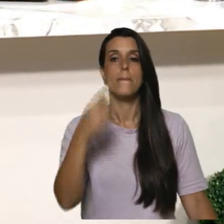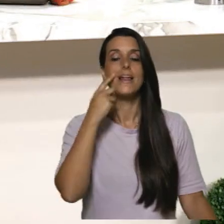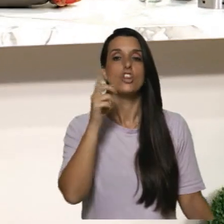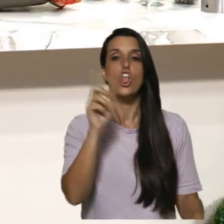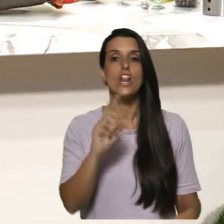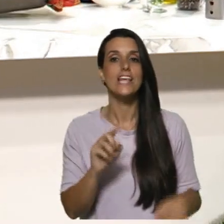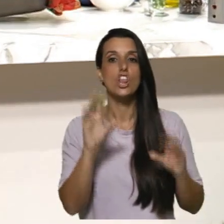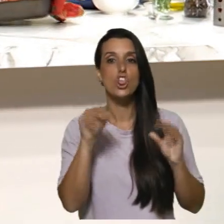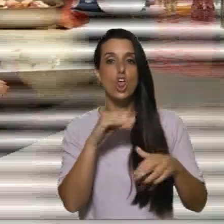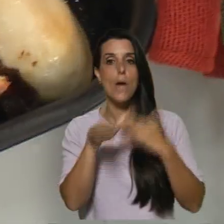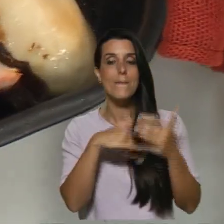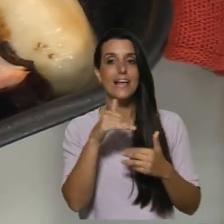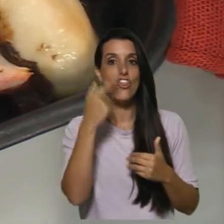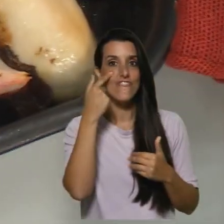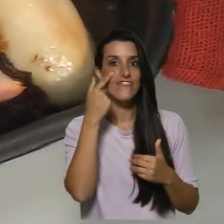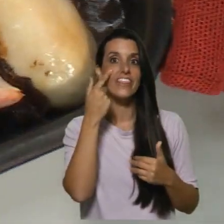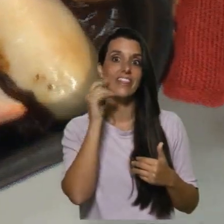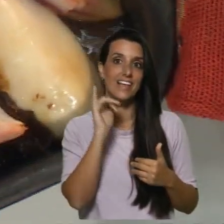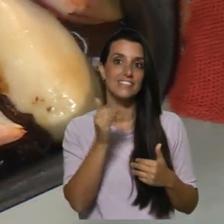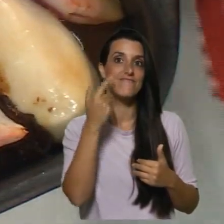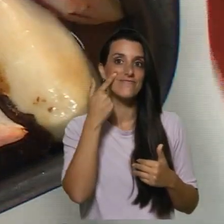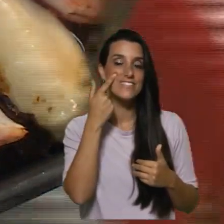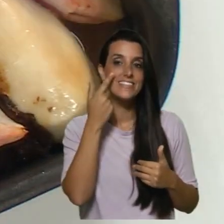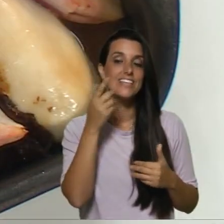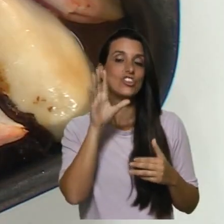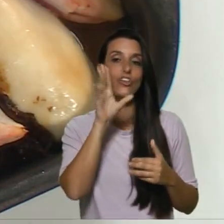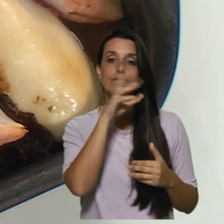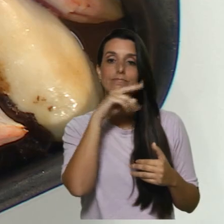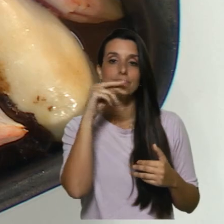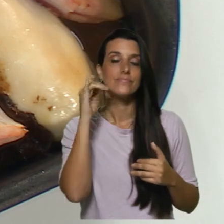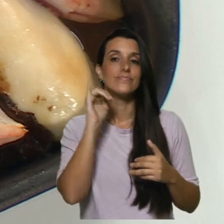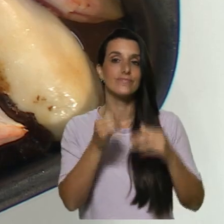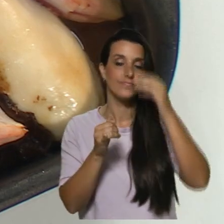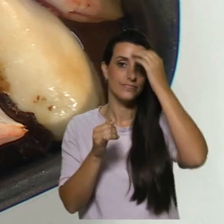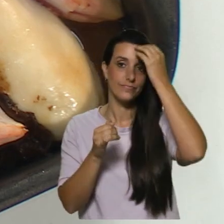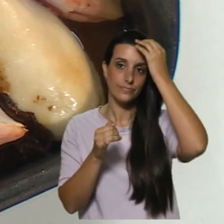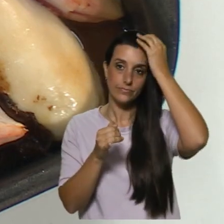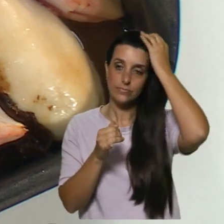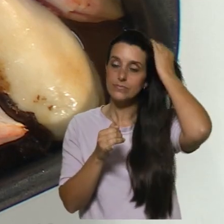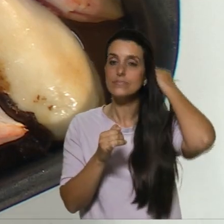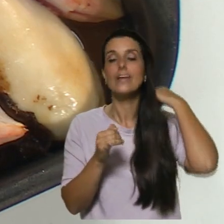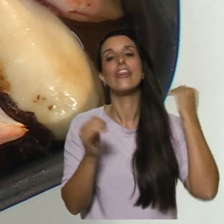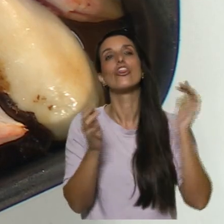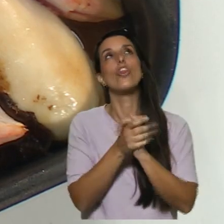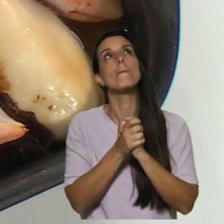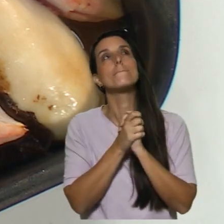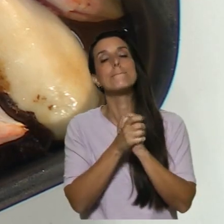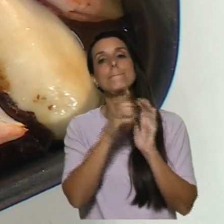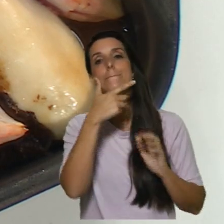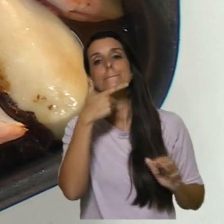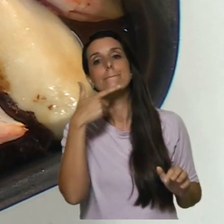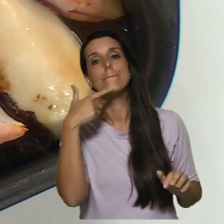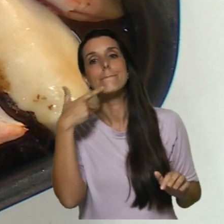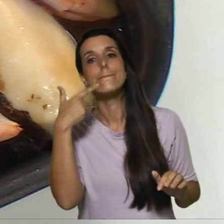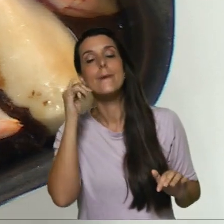juguito ahí? Ay, no, no, que yo no me puedo acercar. Te va viniendo para atrás. Claro. Ay, Dios mío, qué rico. Te va